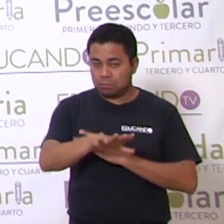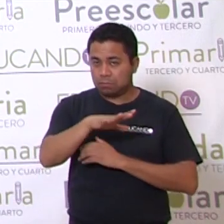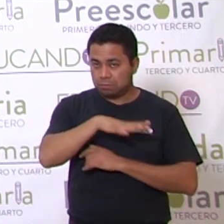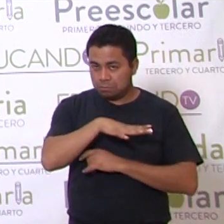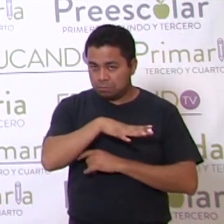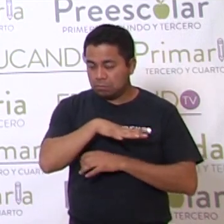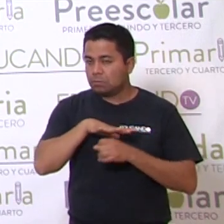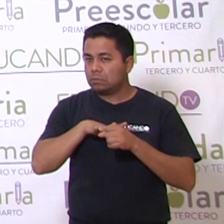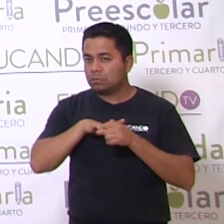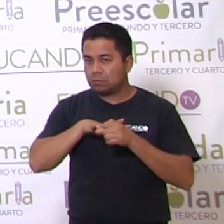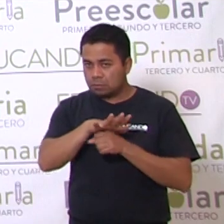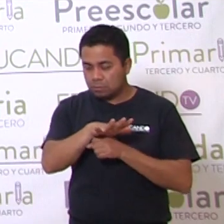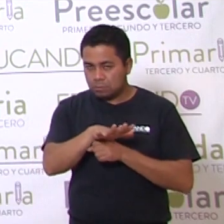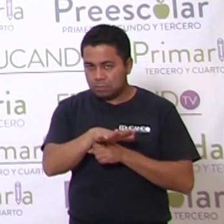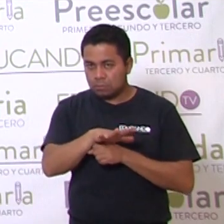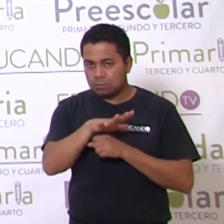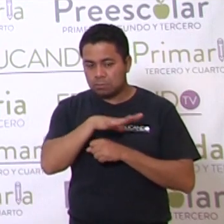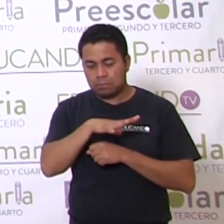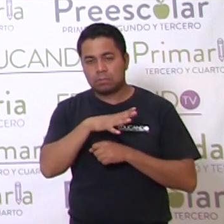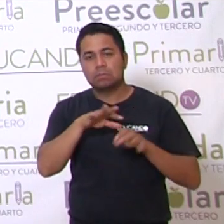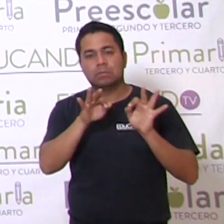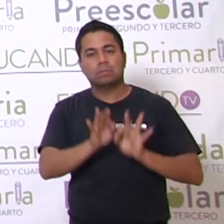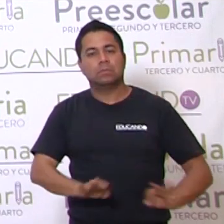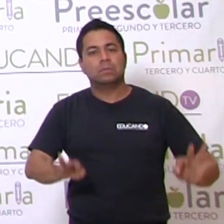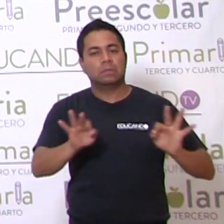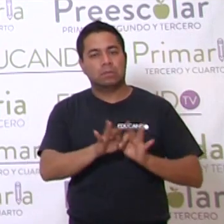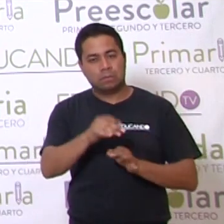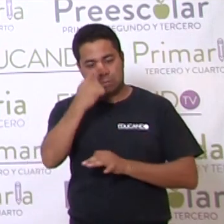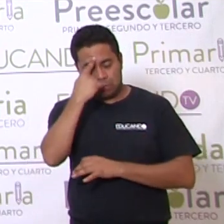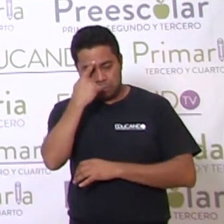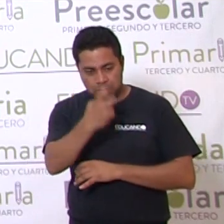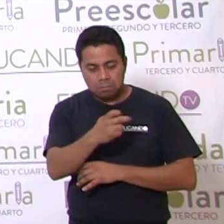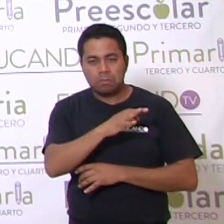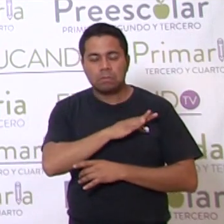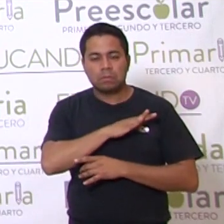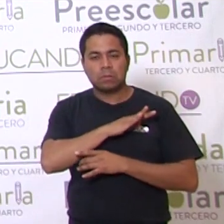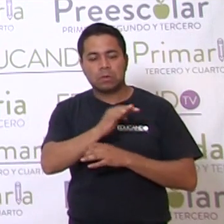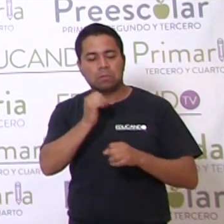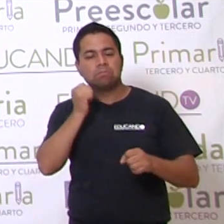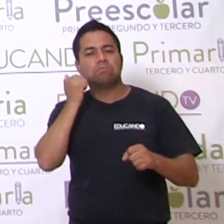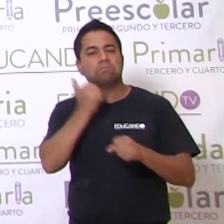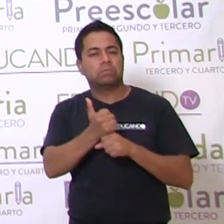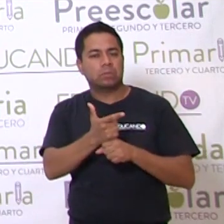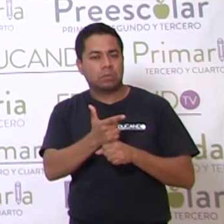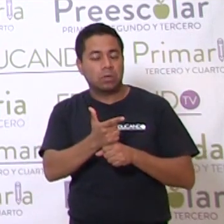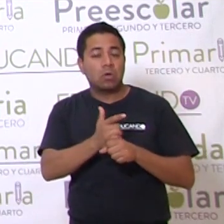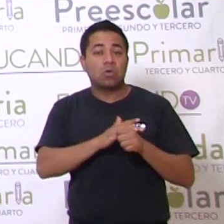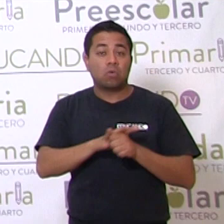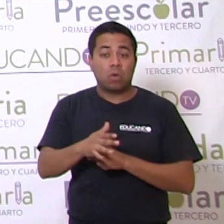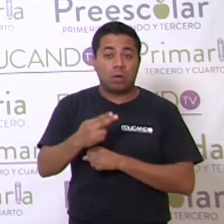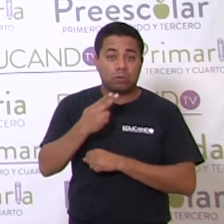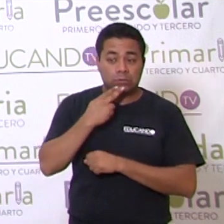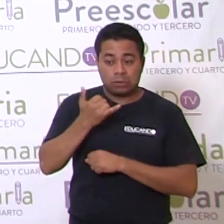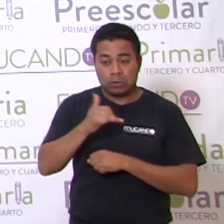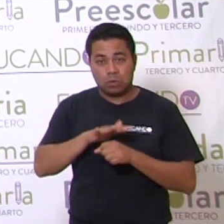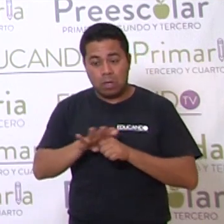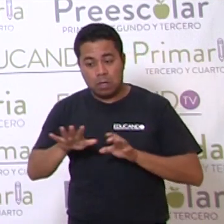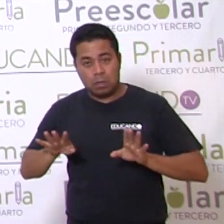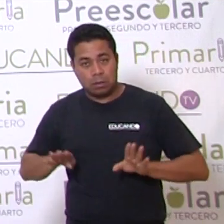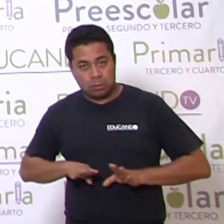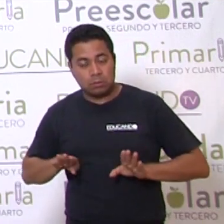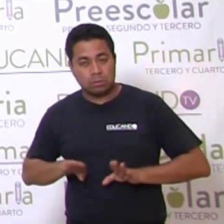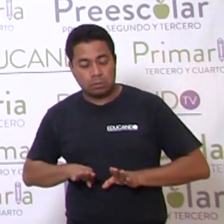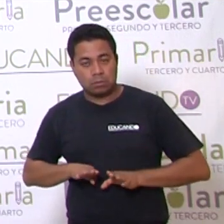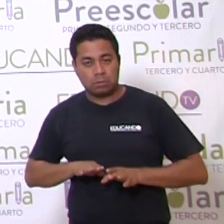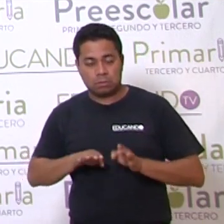una parte importante de ellas que nos va a poder determinar su función y su característica. Y